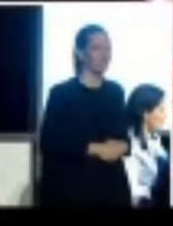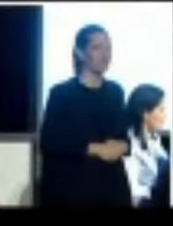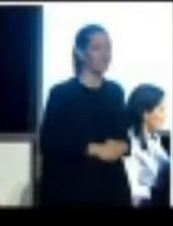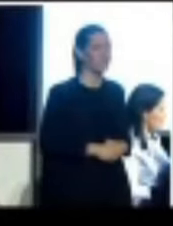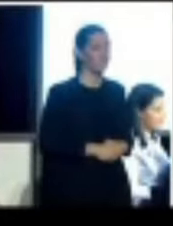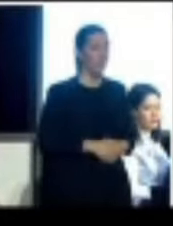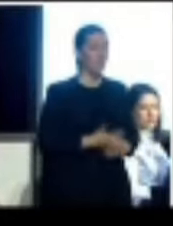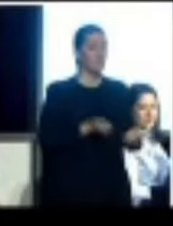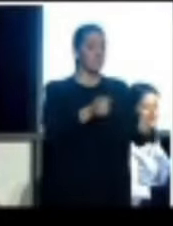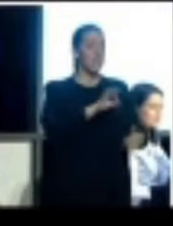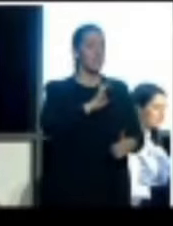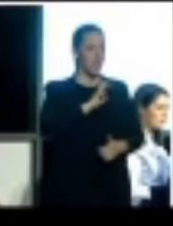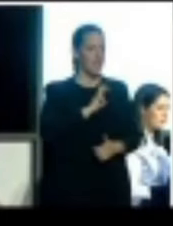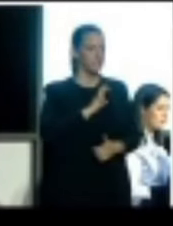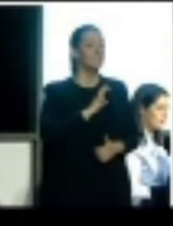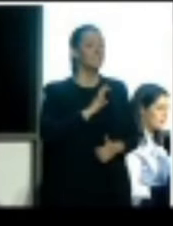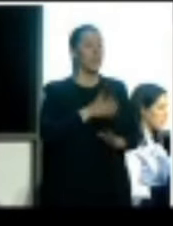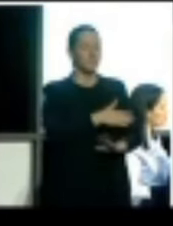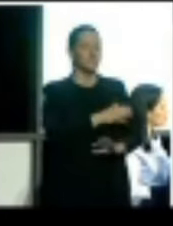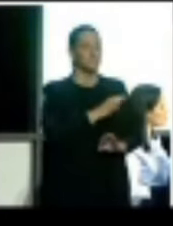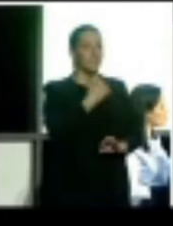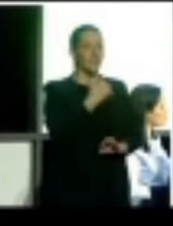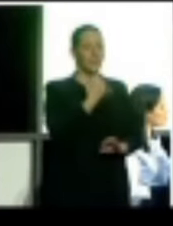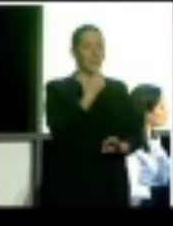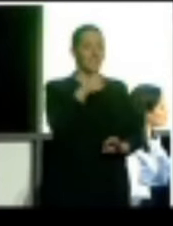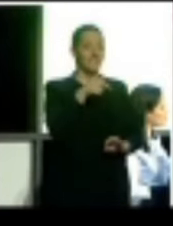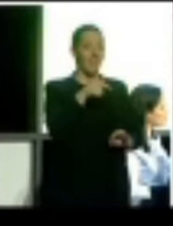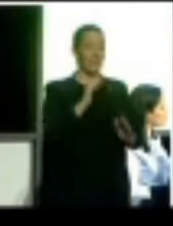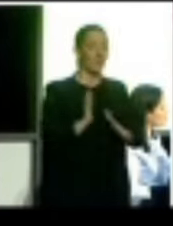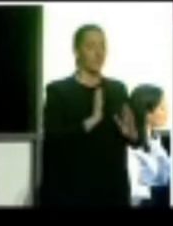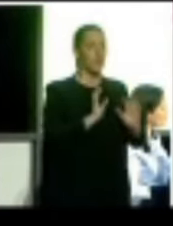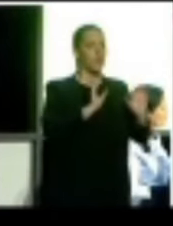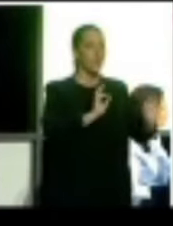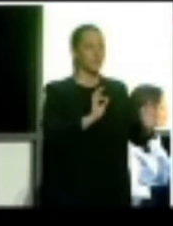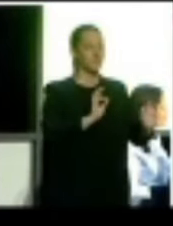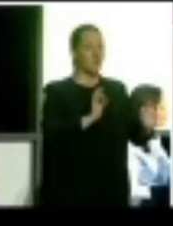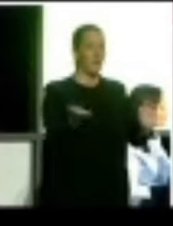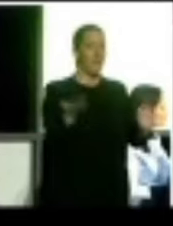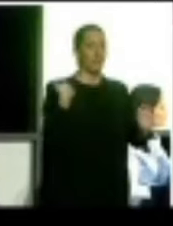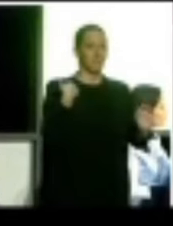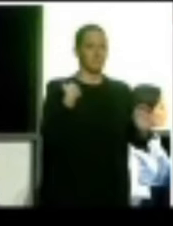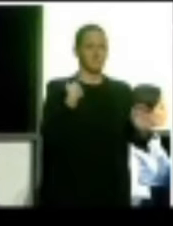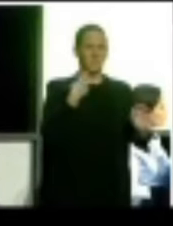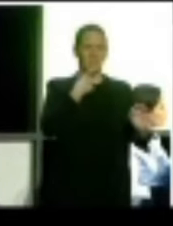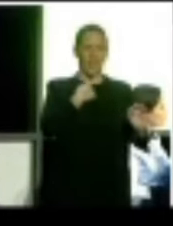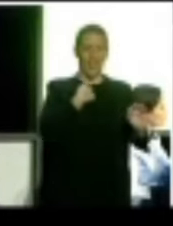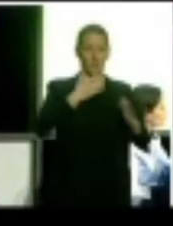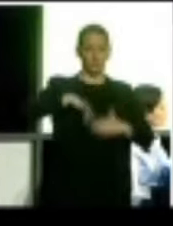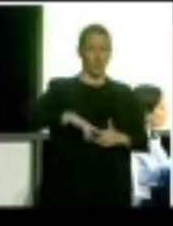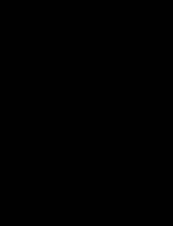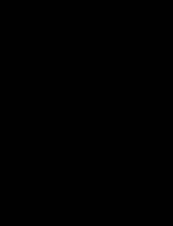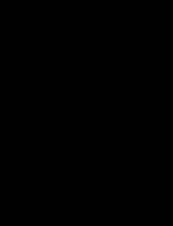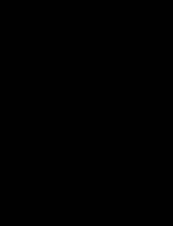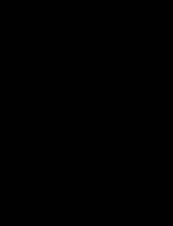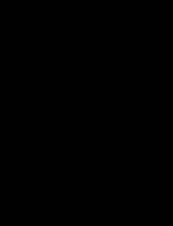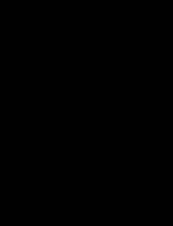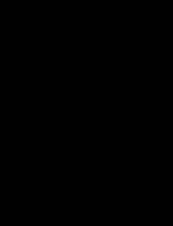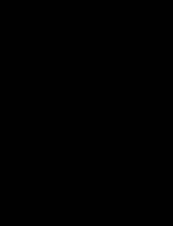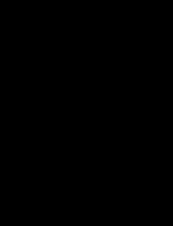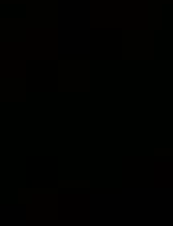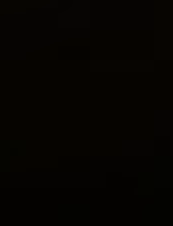Hay más medallas. Hemos de decir que esta edición, Carlos, me comentaban ayer a última hora desde la organización de IFEMA.